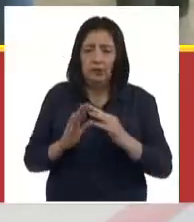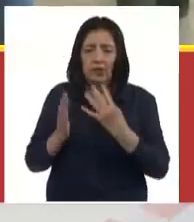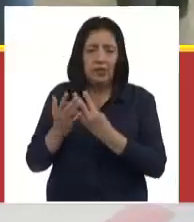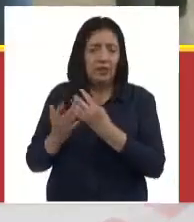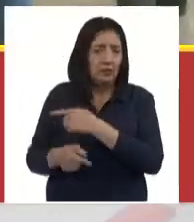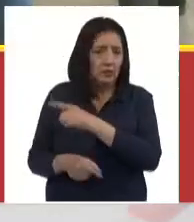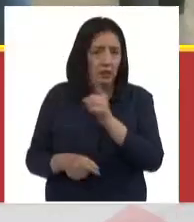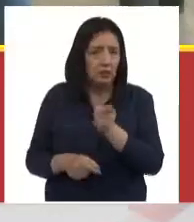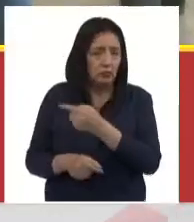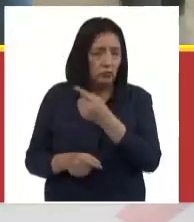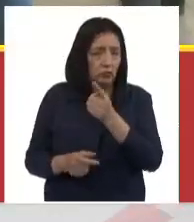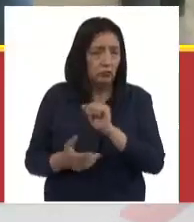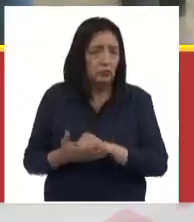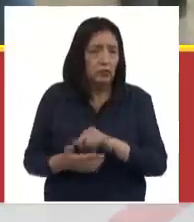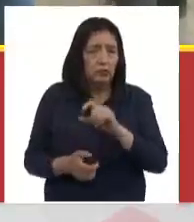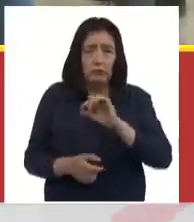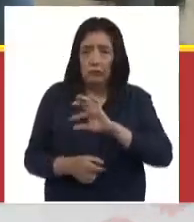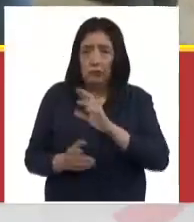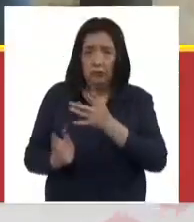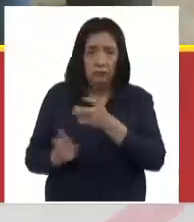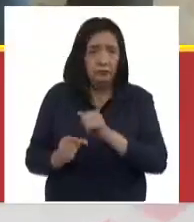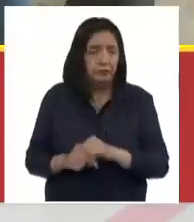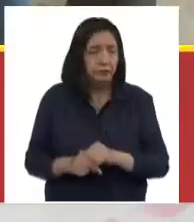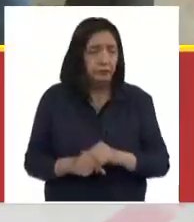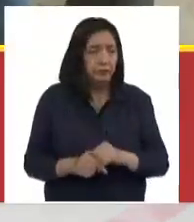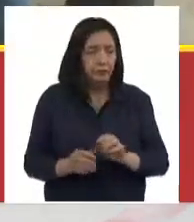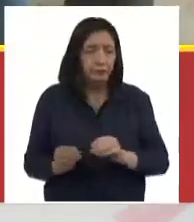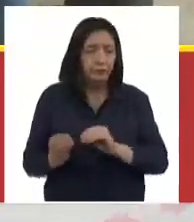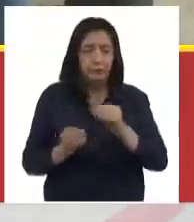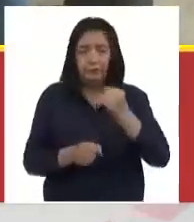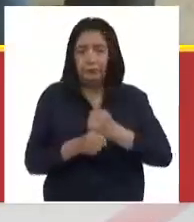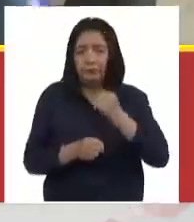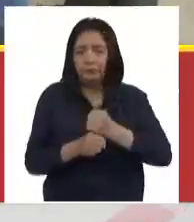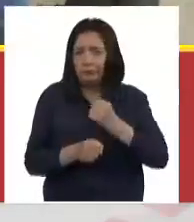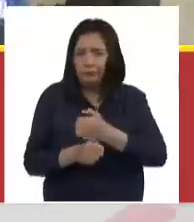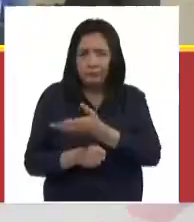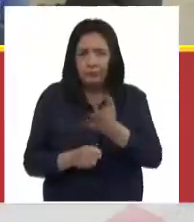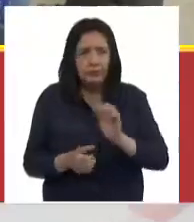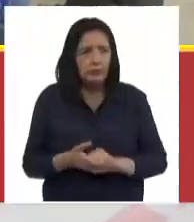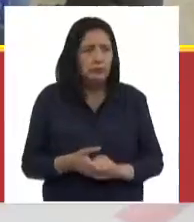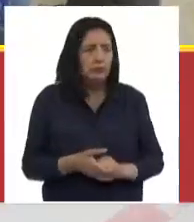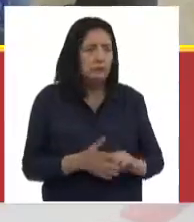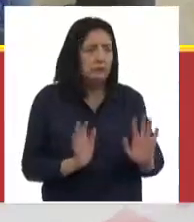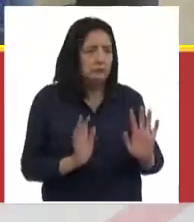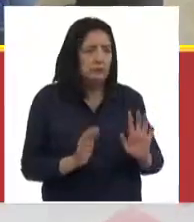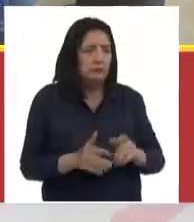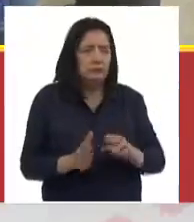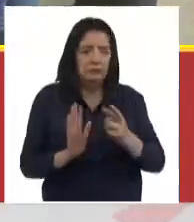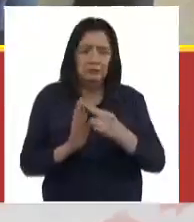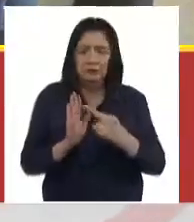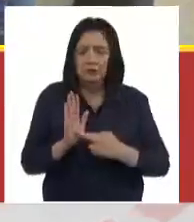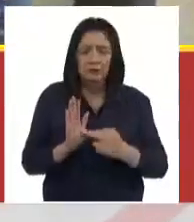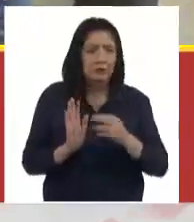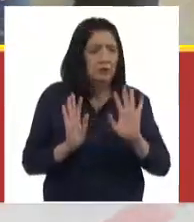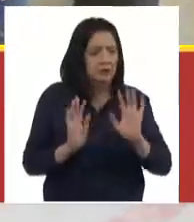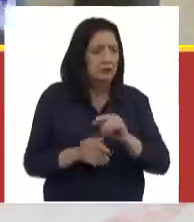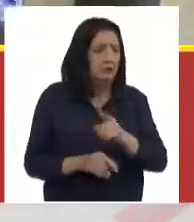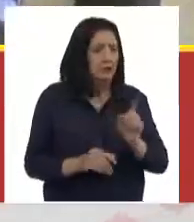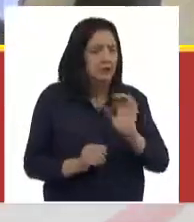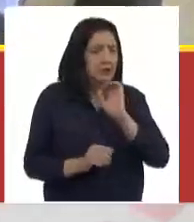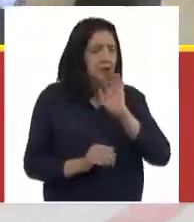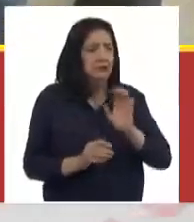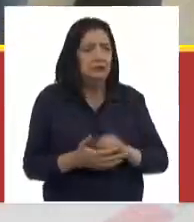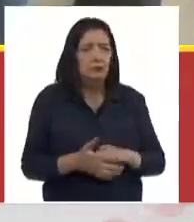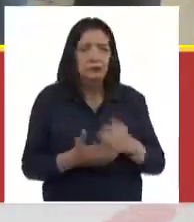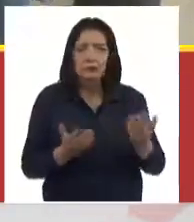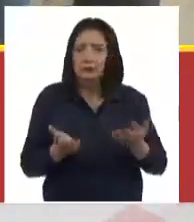cárceles a todo aquel delincuente va a ponerlo a trabajar, una especie de regla, de ronderil. ¿Y dónde van